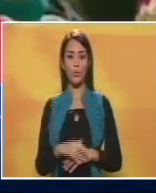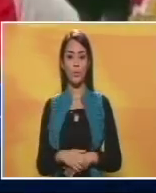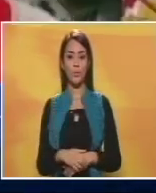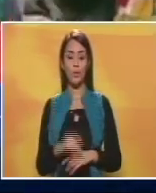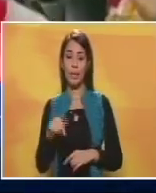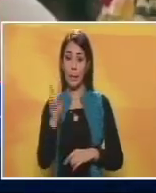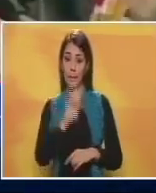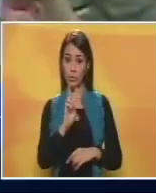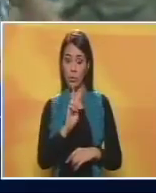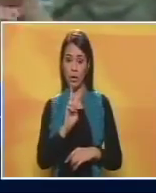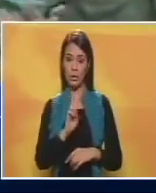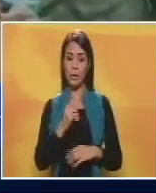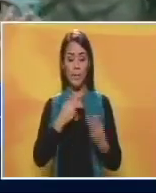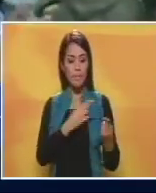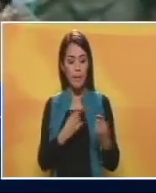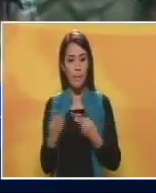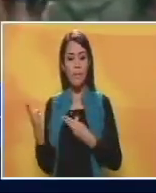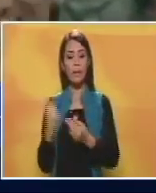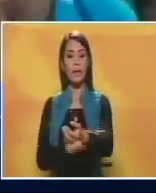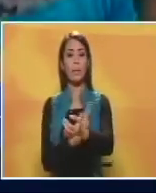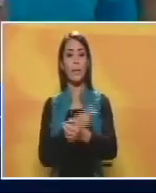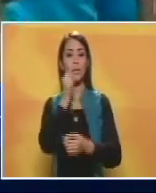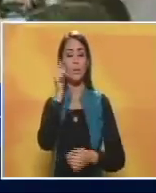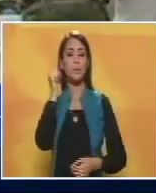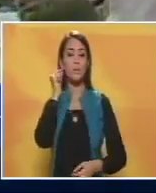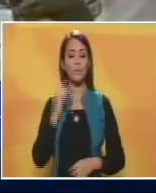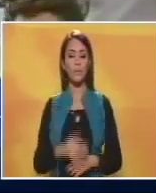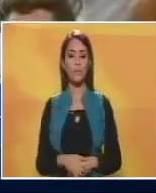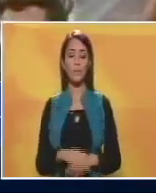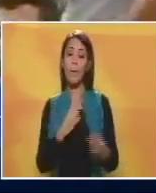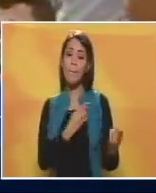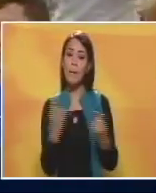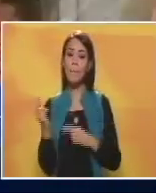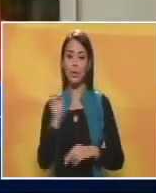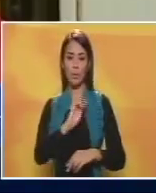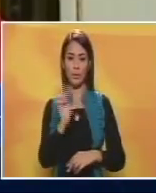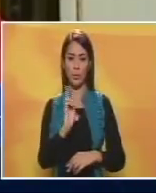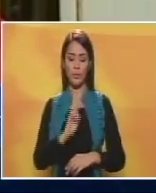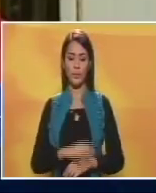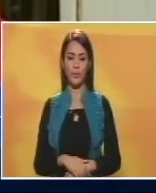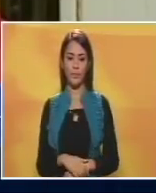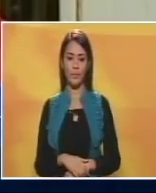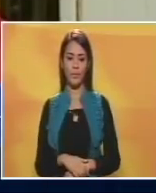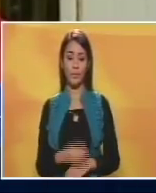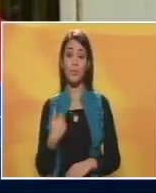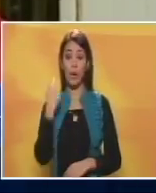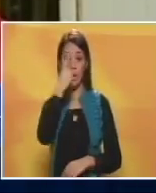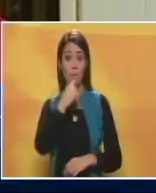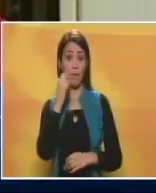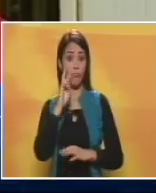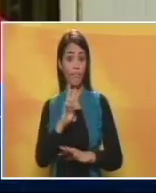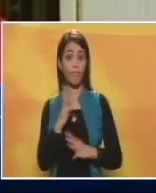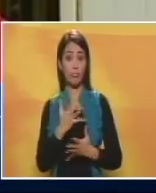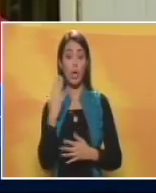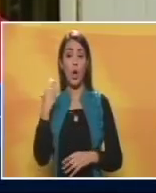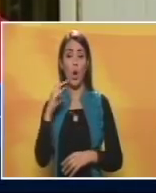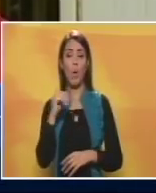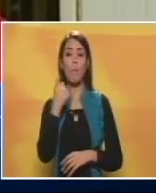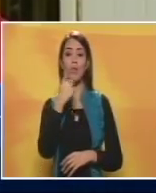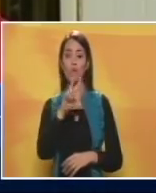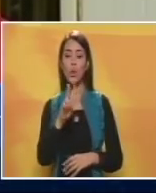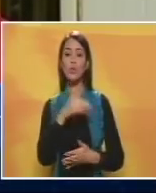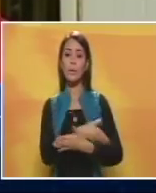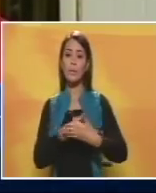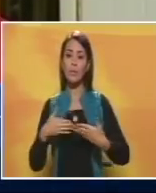en Venezuela. Bienvenidos, hermanos y hermanas, bienvenidos a Venezuela. Hay que ver la cara, ¿no? Colombia tiene 12 millones